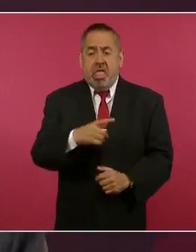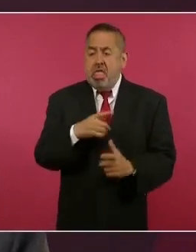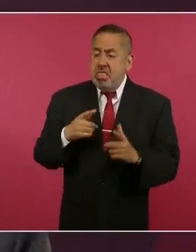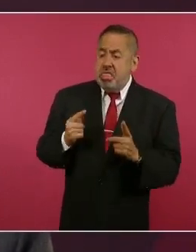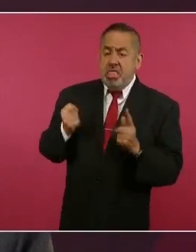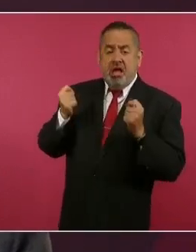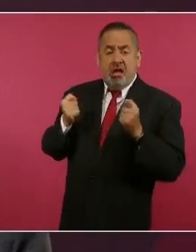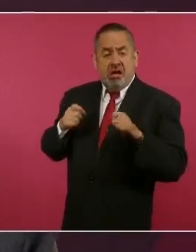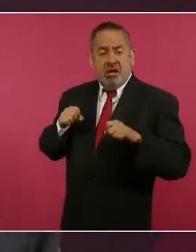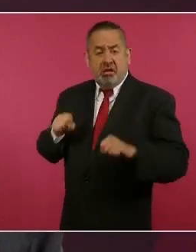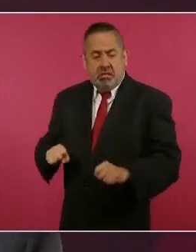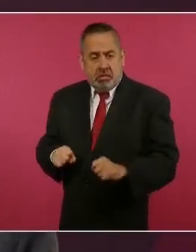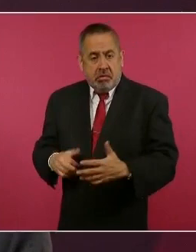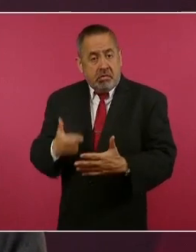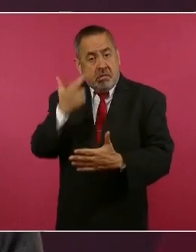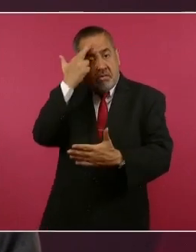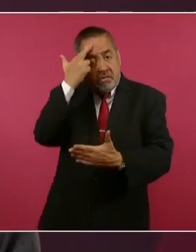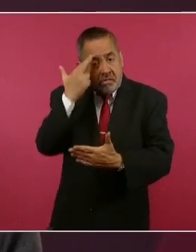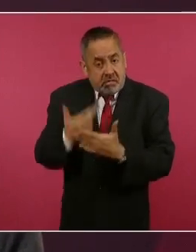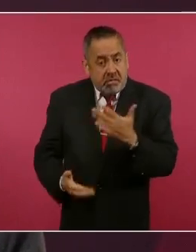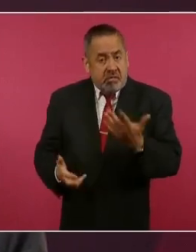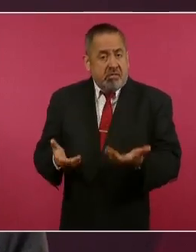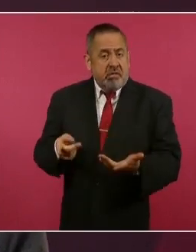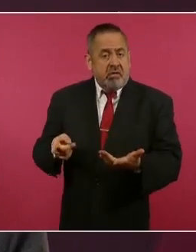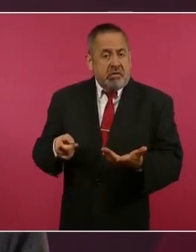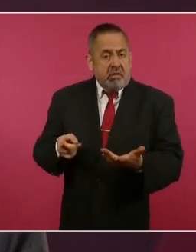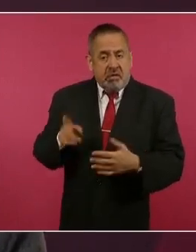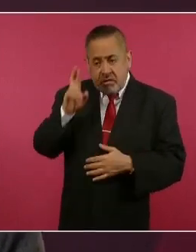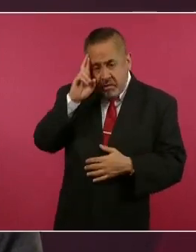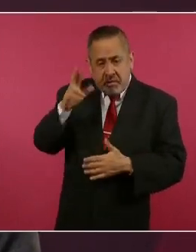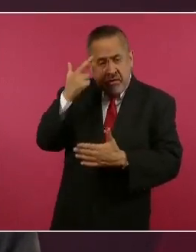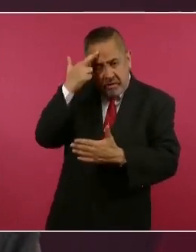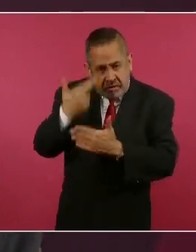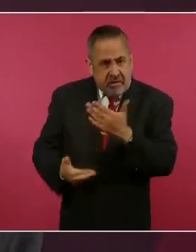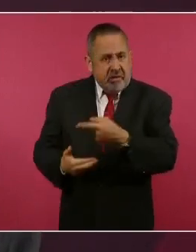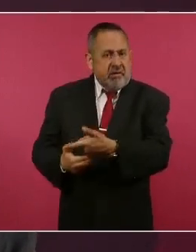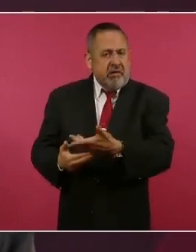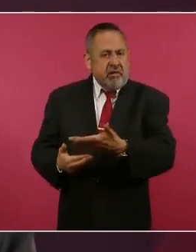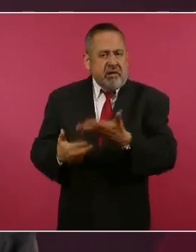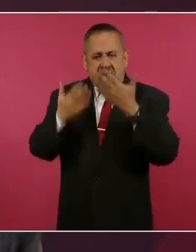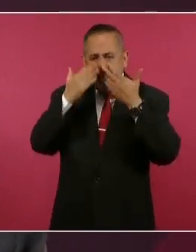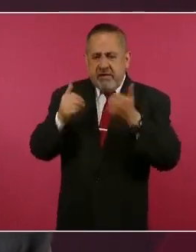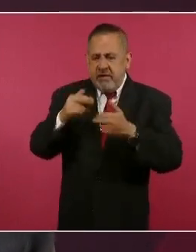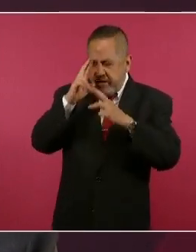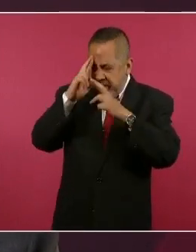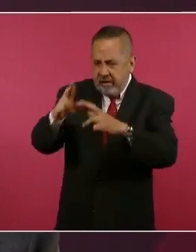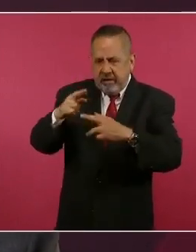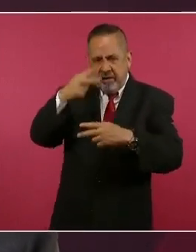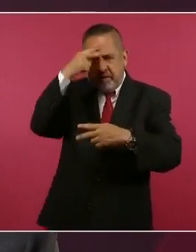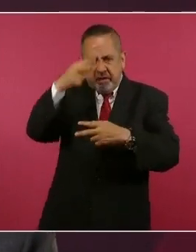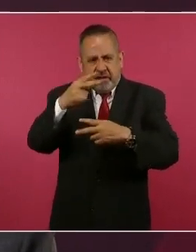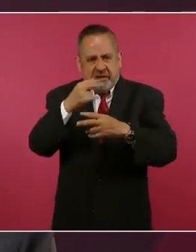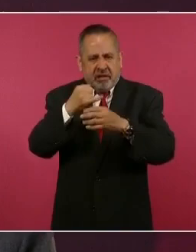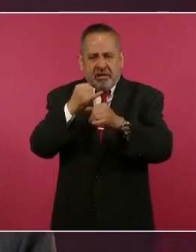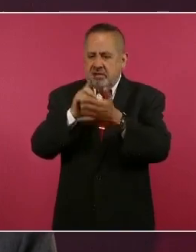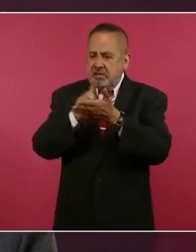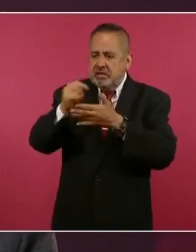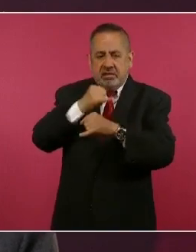autoritario, que viola nuestra soberanía, que viola el derecho internacional.